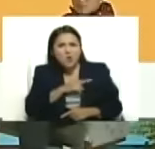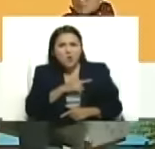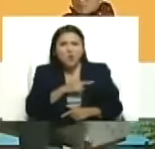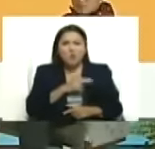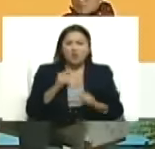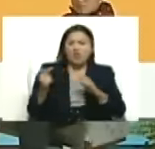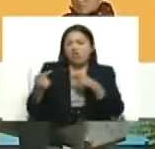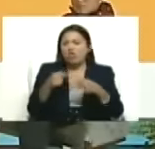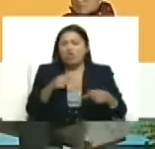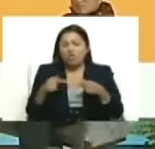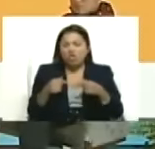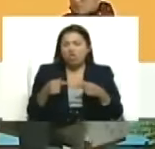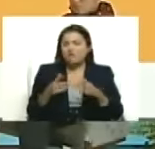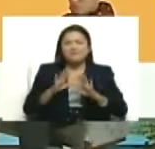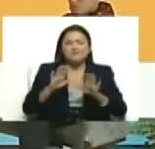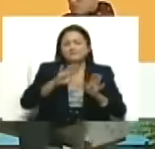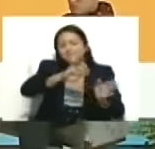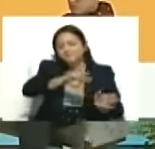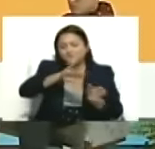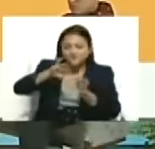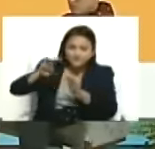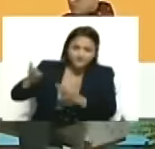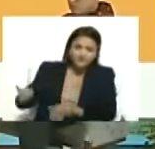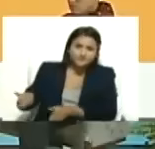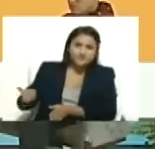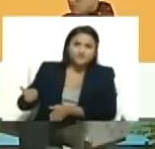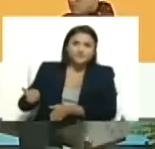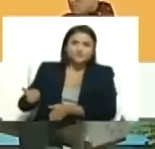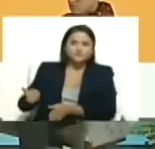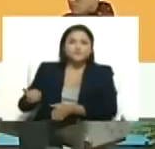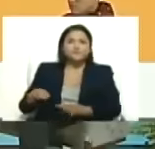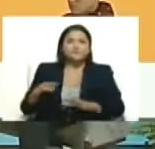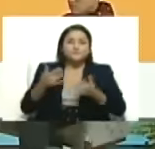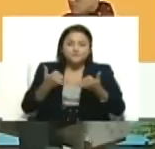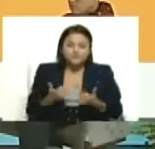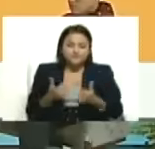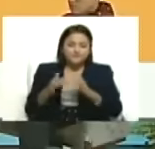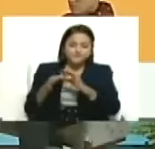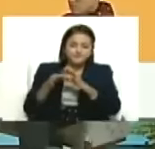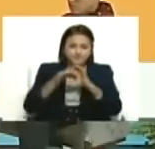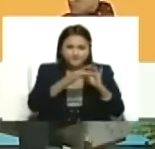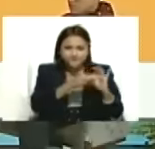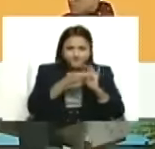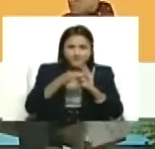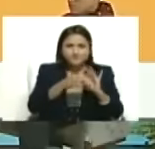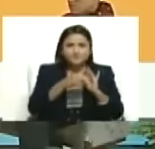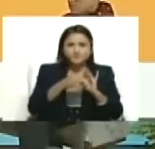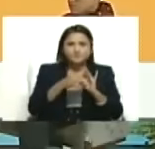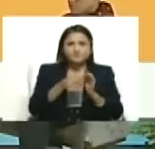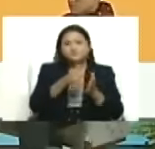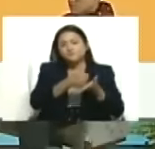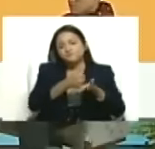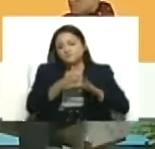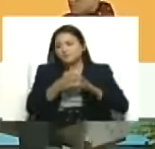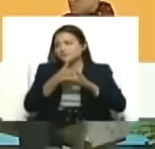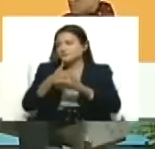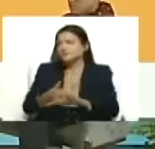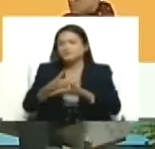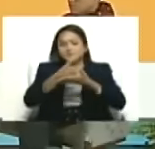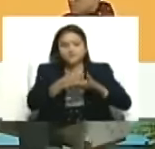enfrentamientos eh hemos buscado tender la mano y que las manos tendidas a nosotros puedan ser